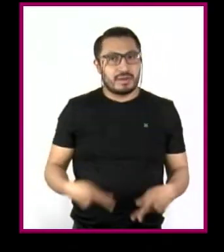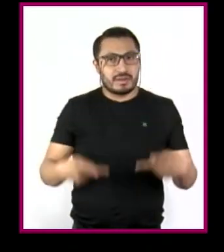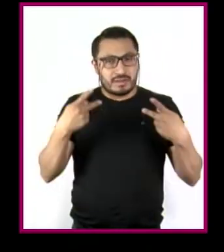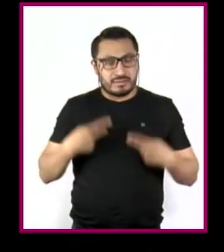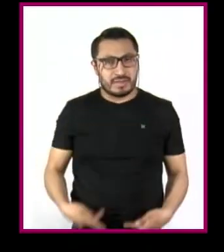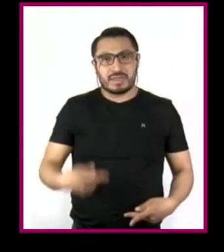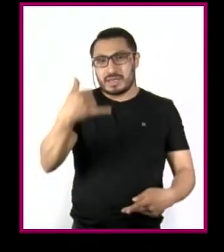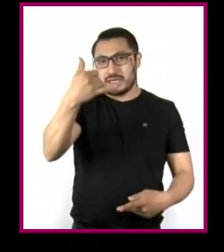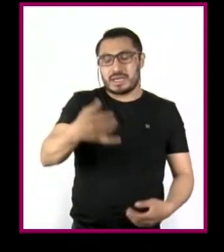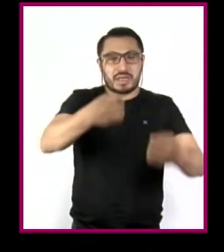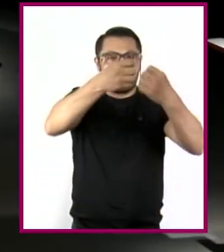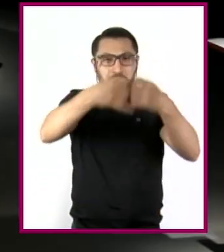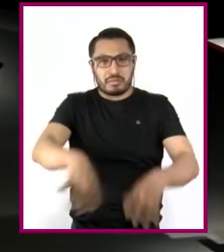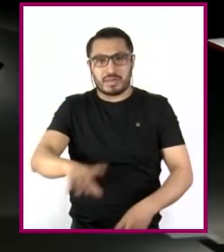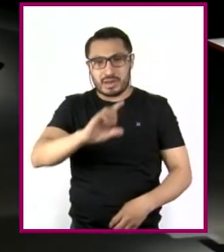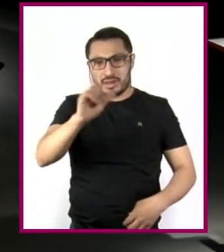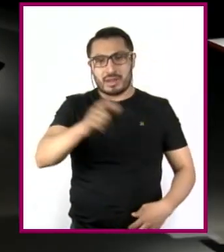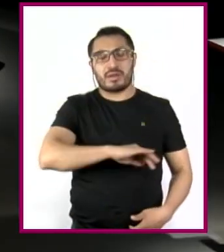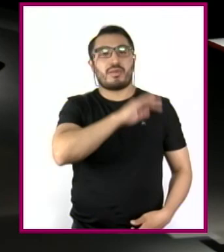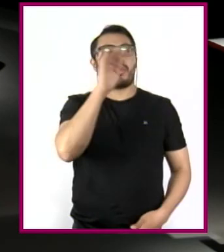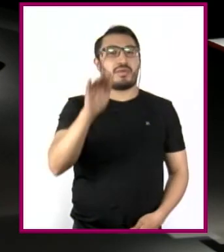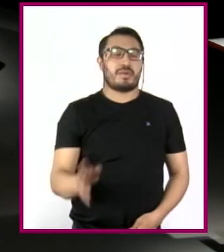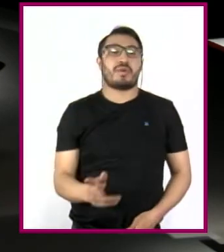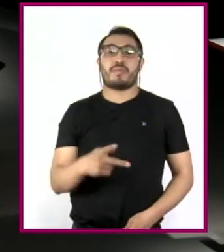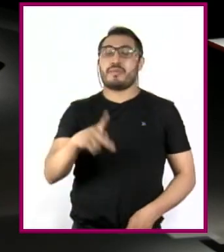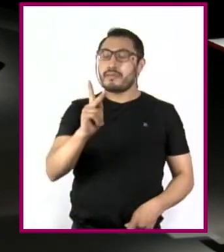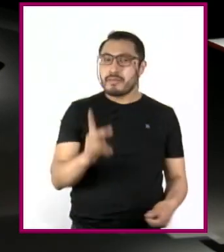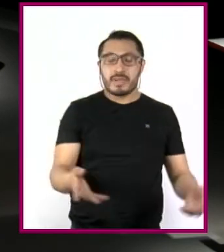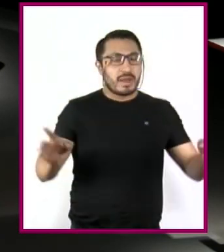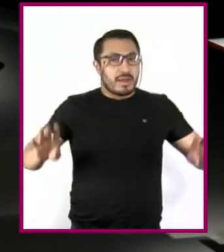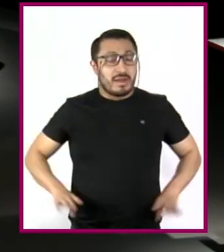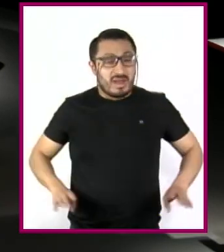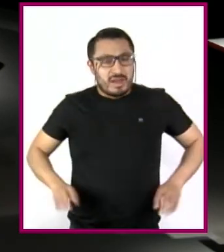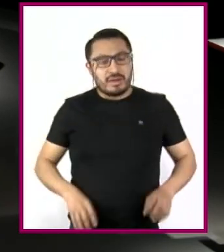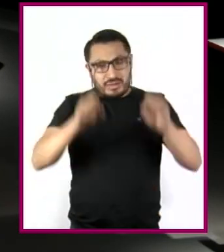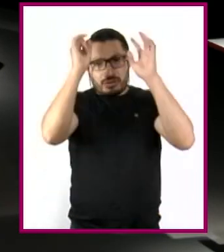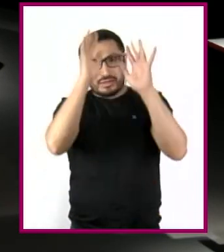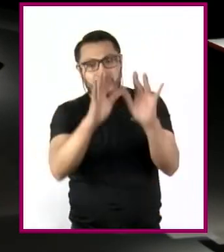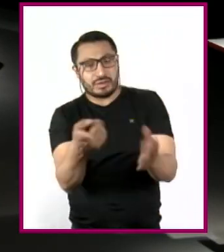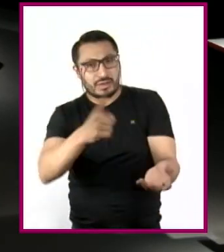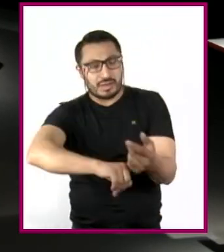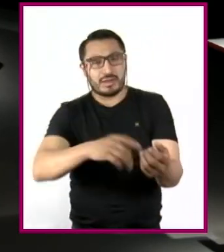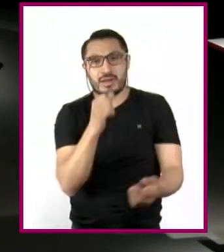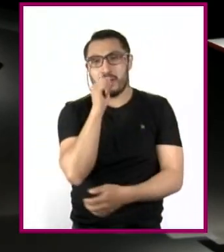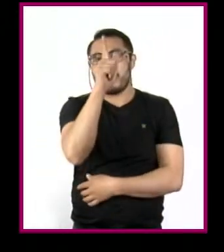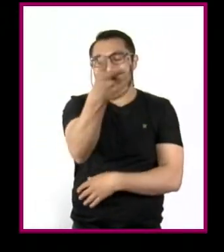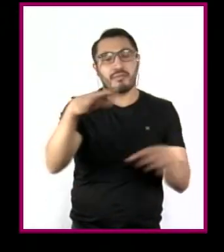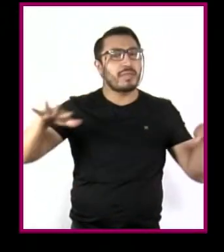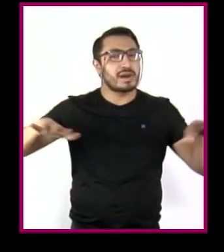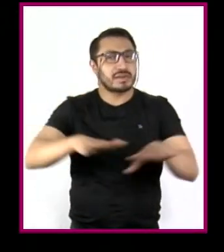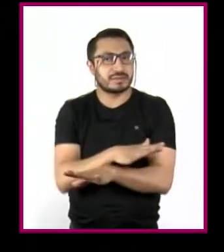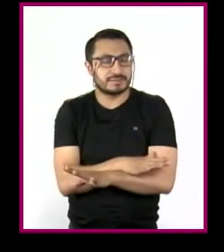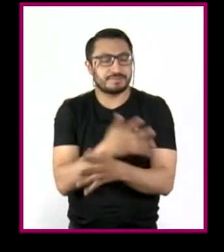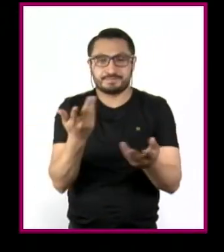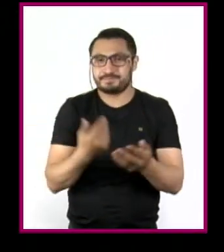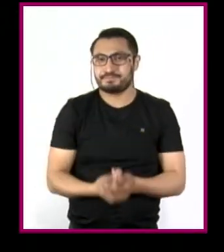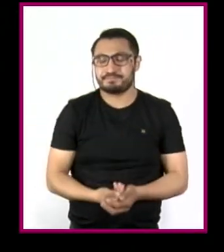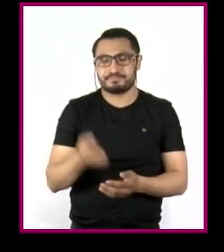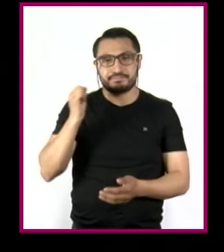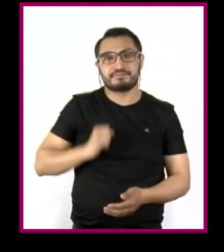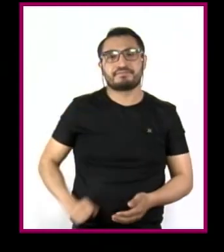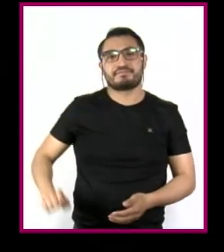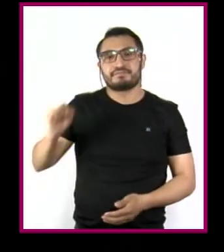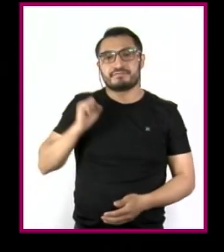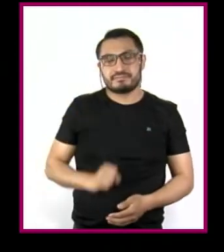se pierde con su muerte. Pero los atributos que se asociaron al alma fueron cambiando. Siglos